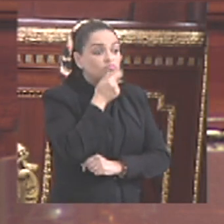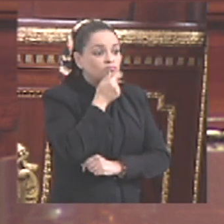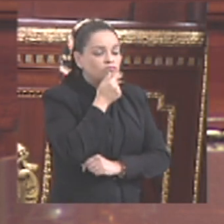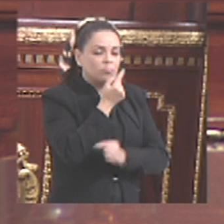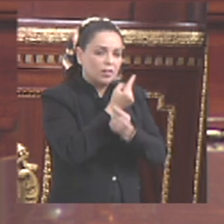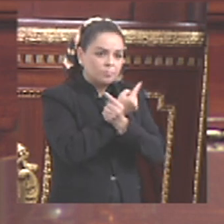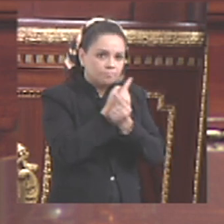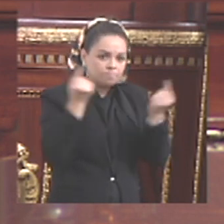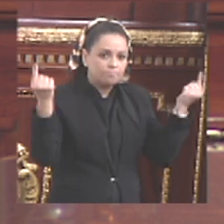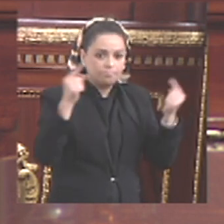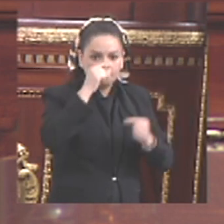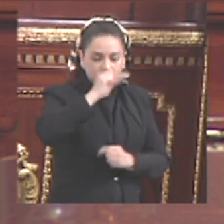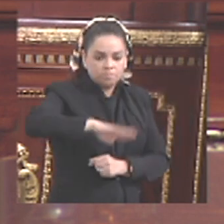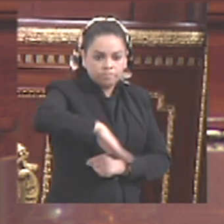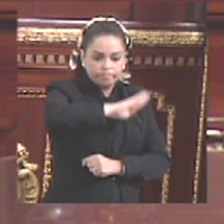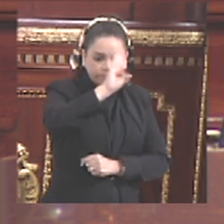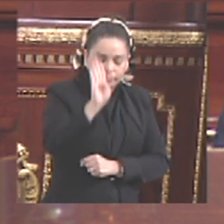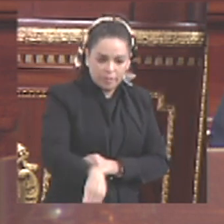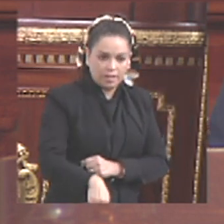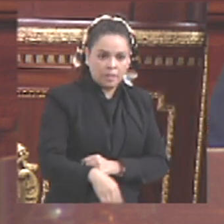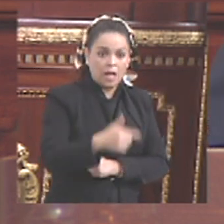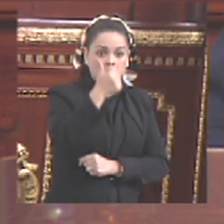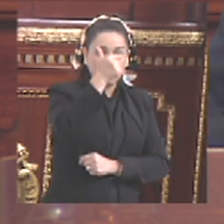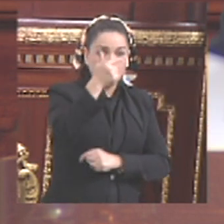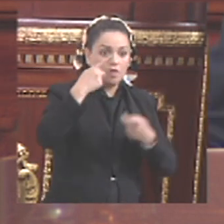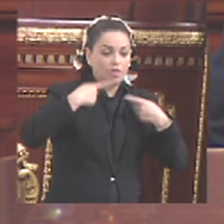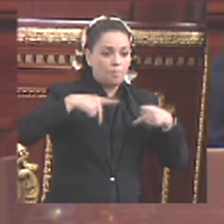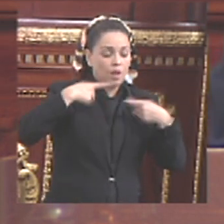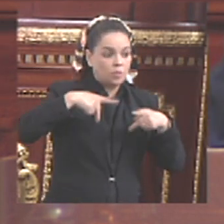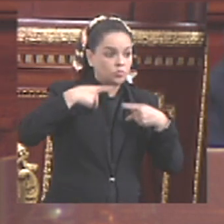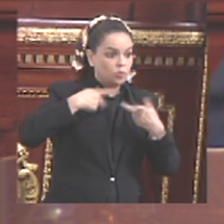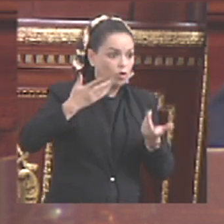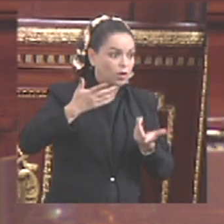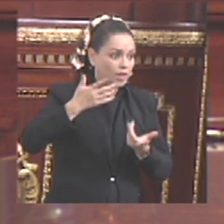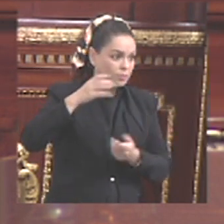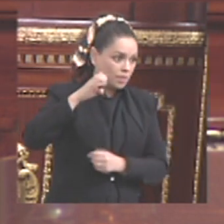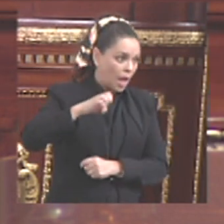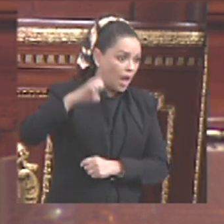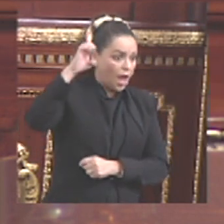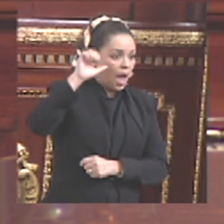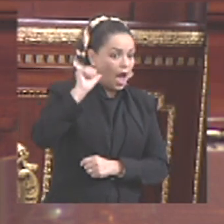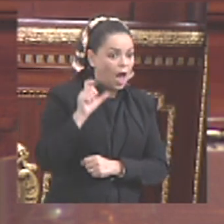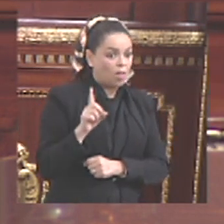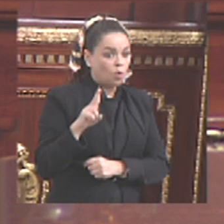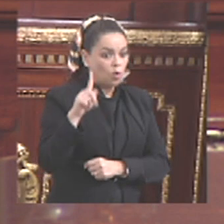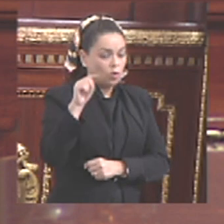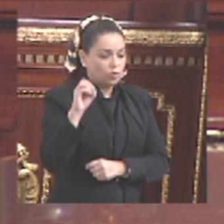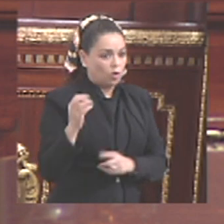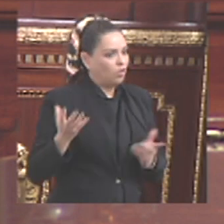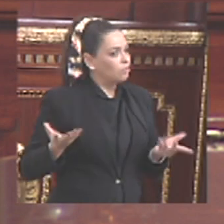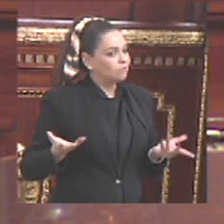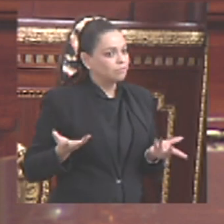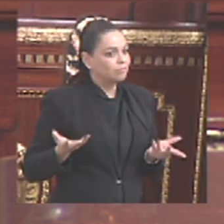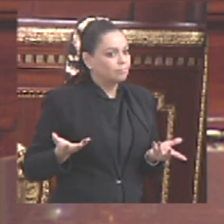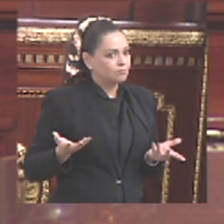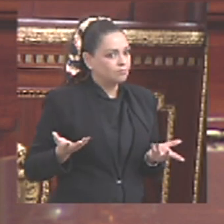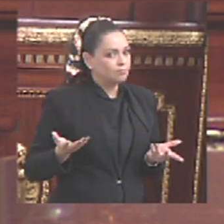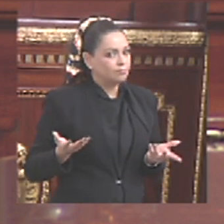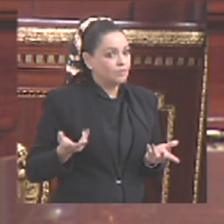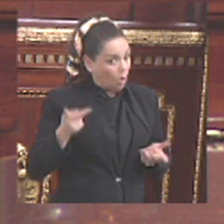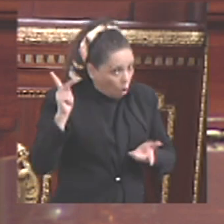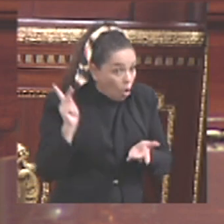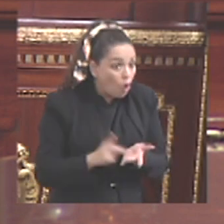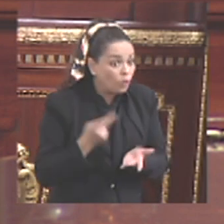y 7 adultos. Una tragedia que nunca más debe de ocurrir por falta y